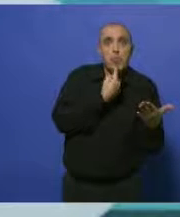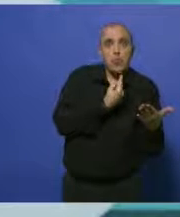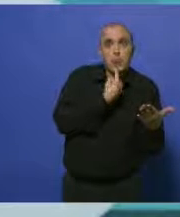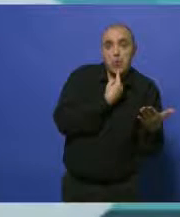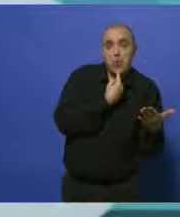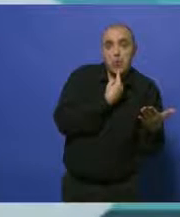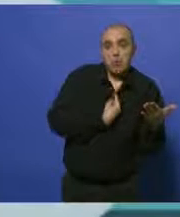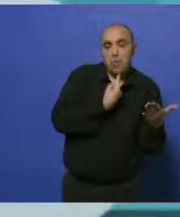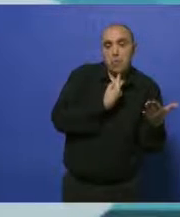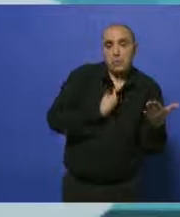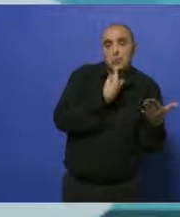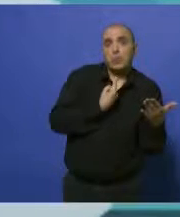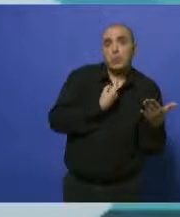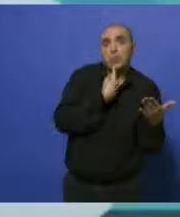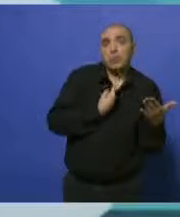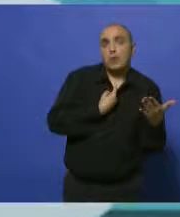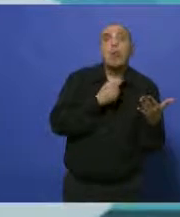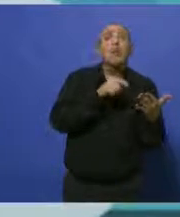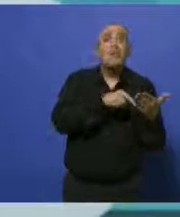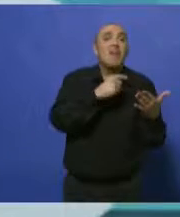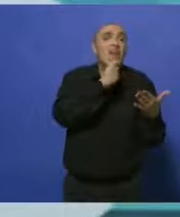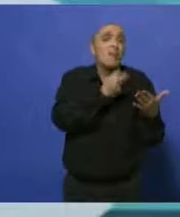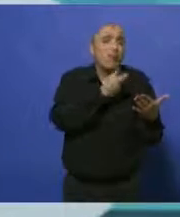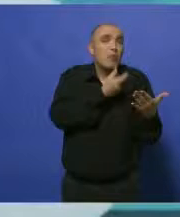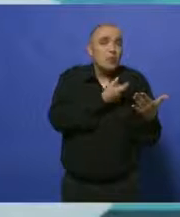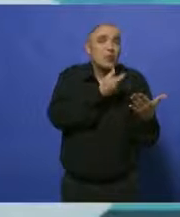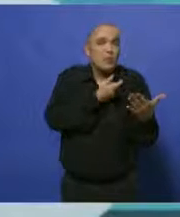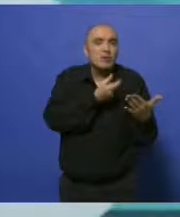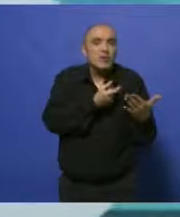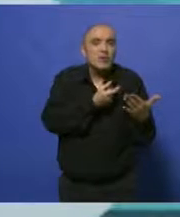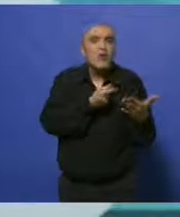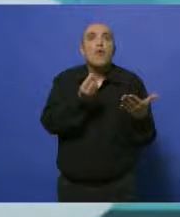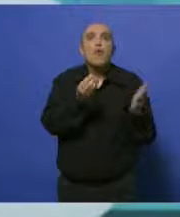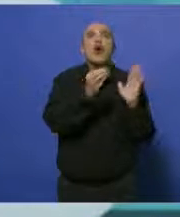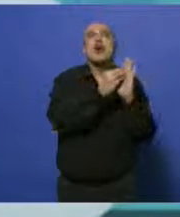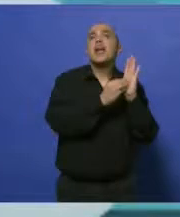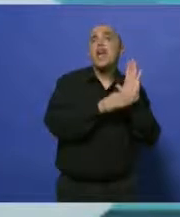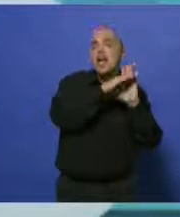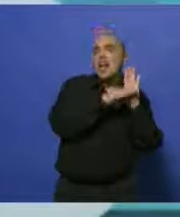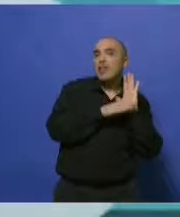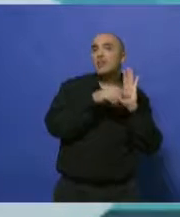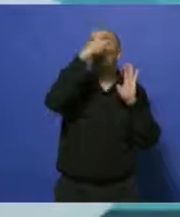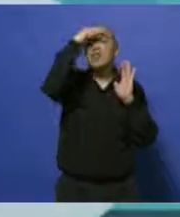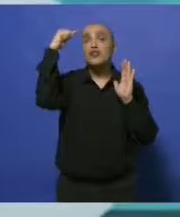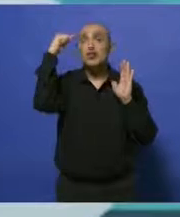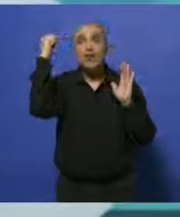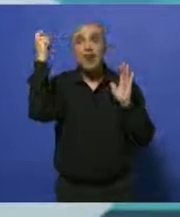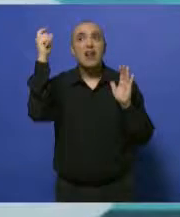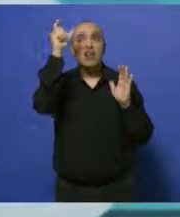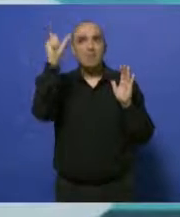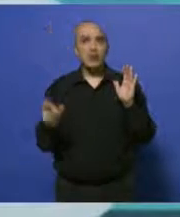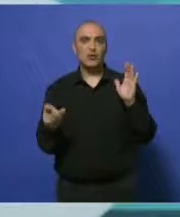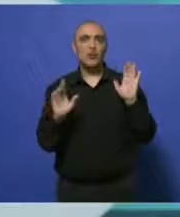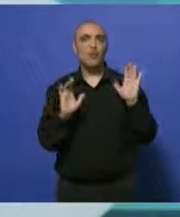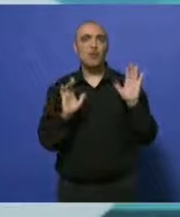son justamente verificados con el registro del Registro Nacional de las Personas, valga la redundancia. Luego de realizar este trámite,